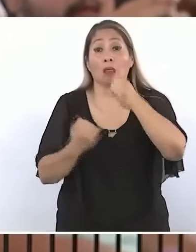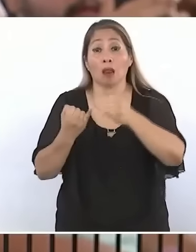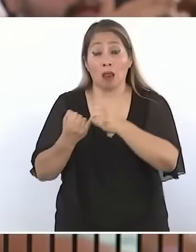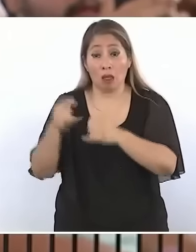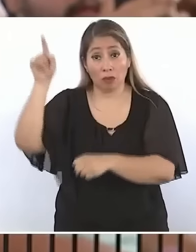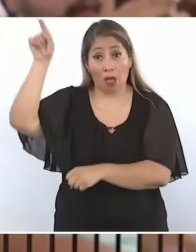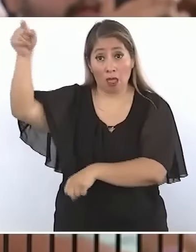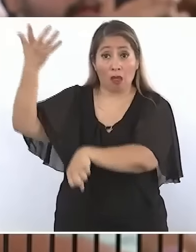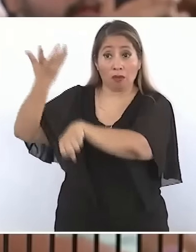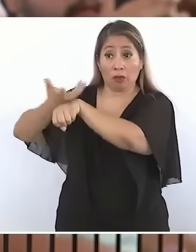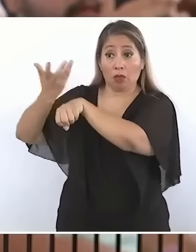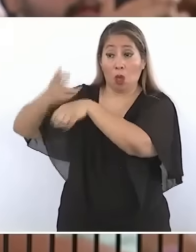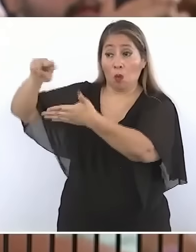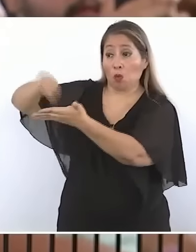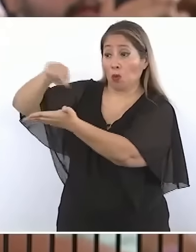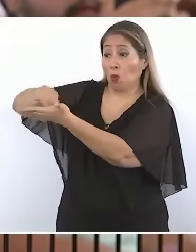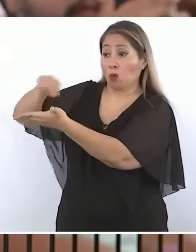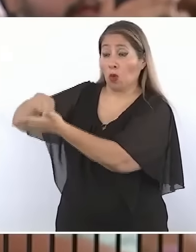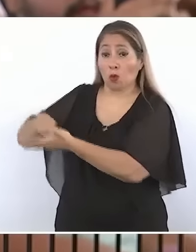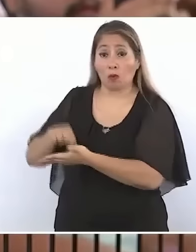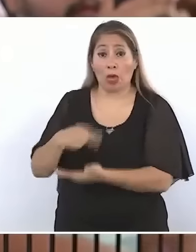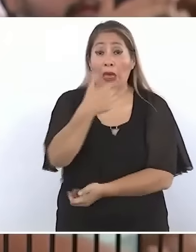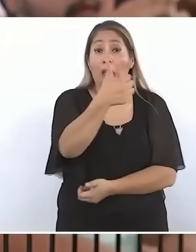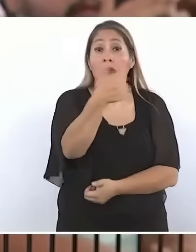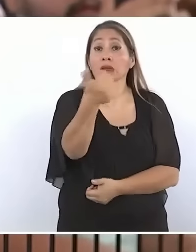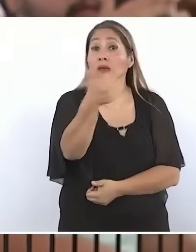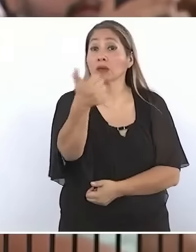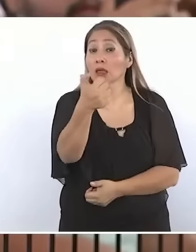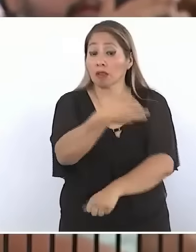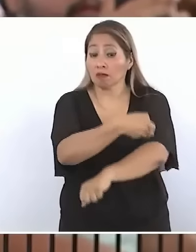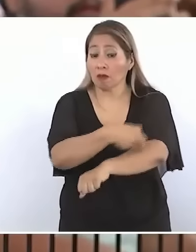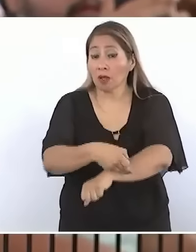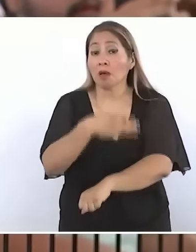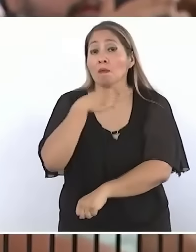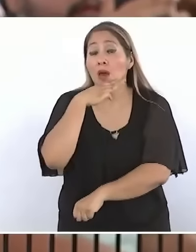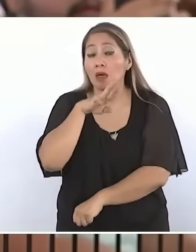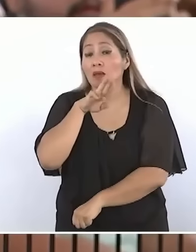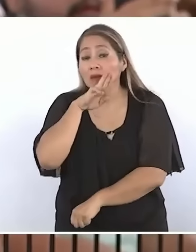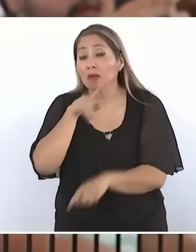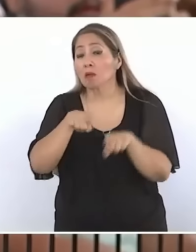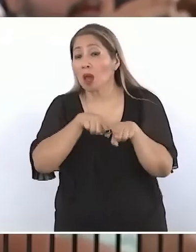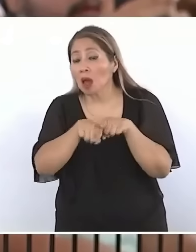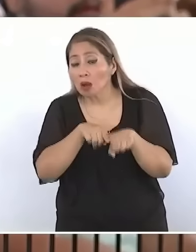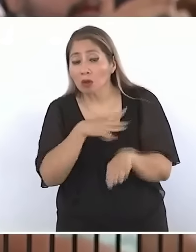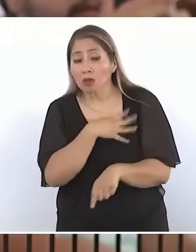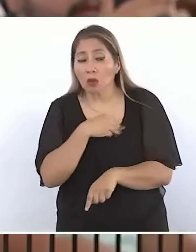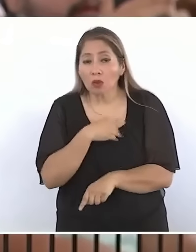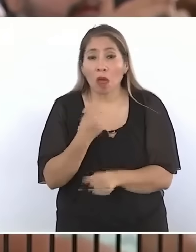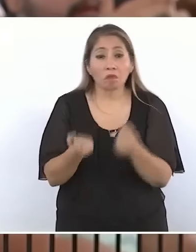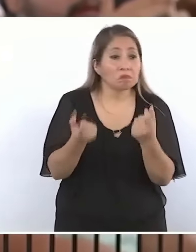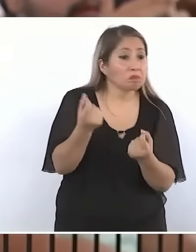con más de 600 firmas de padres, hermanos, hijos y algunas de